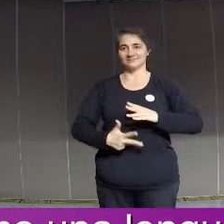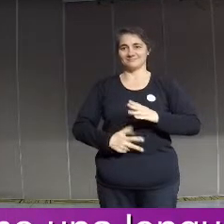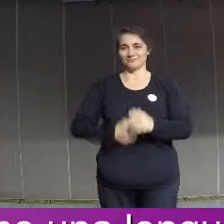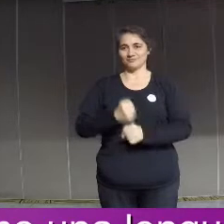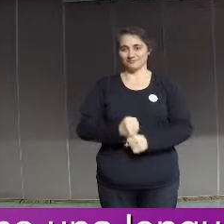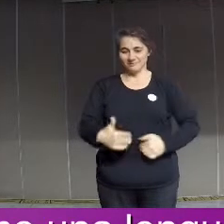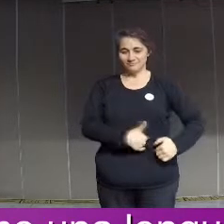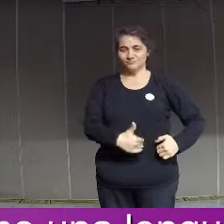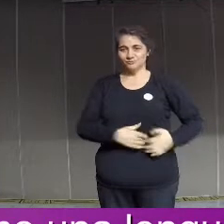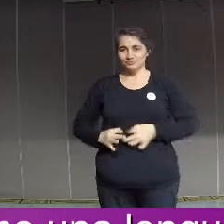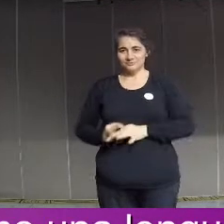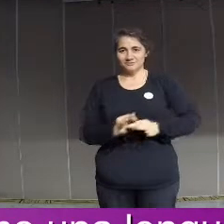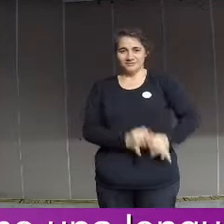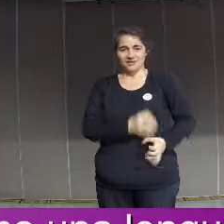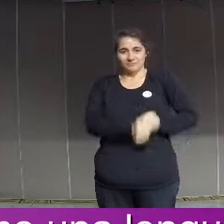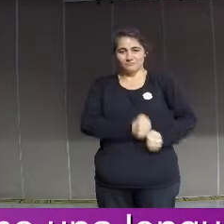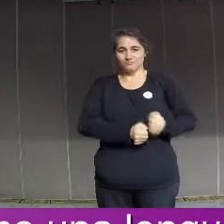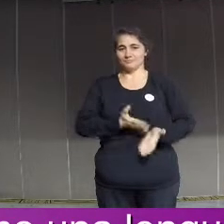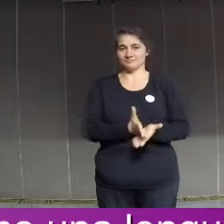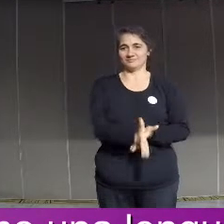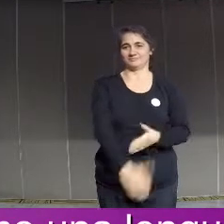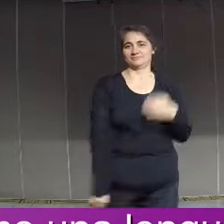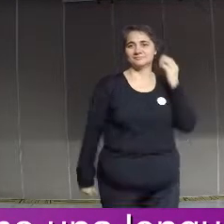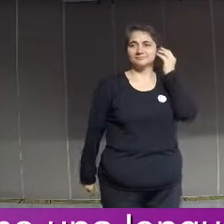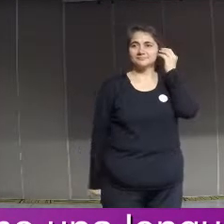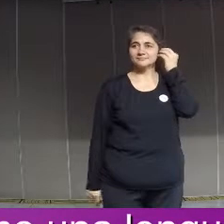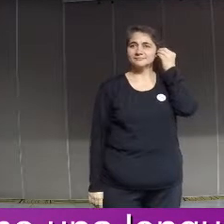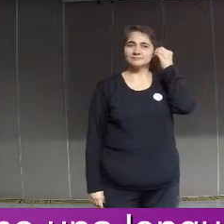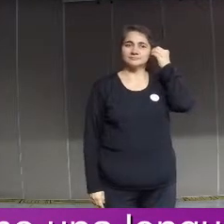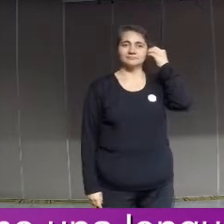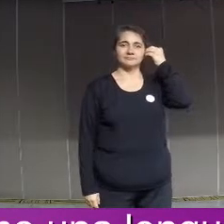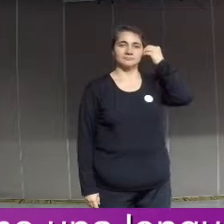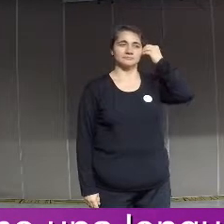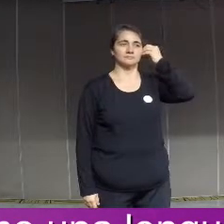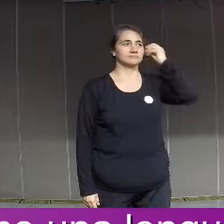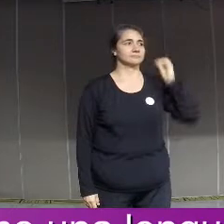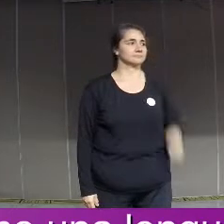estómago. Y ahora vamos a ver. Ahí está.